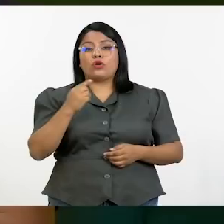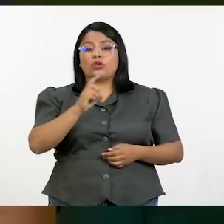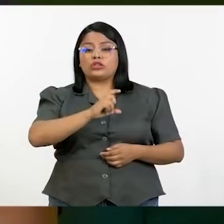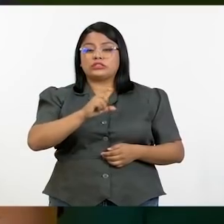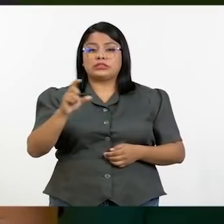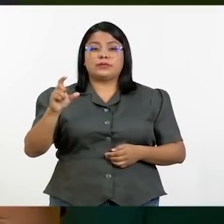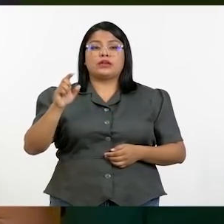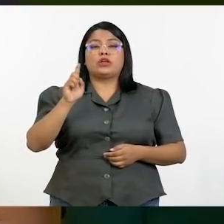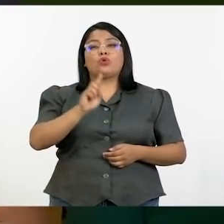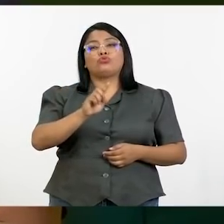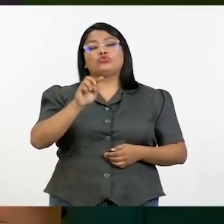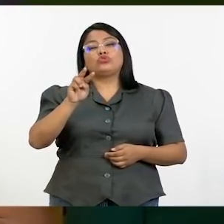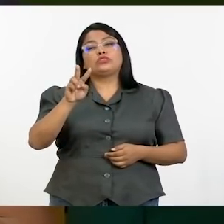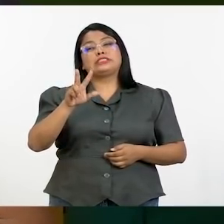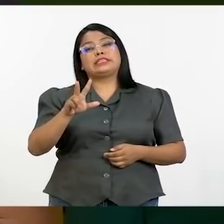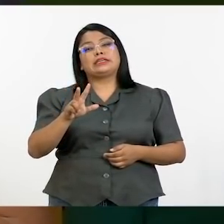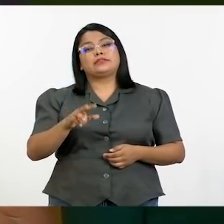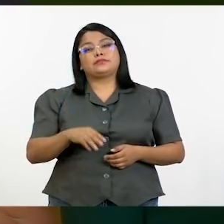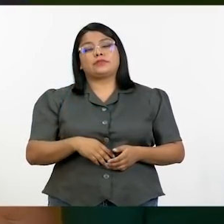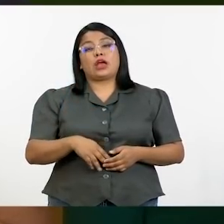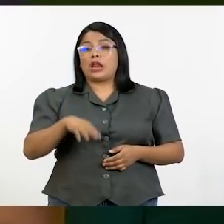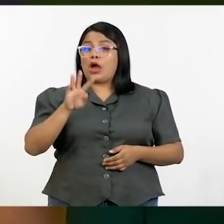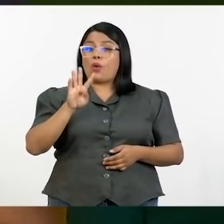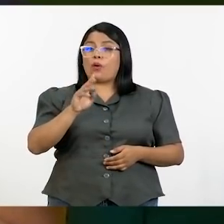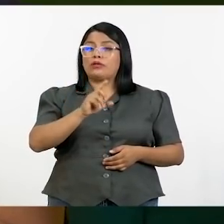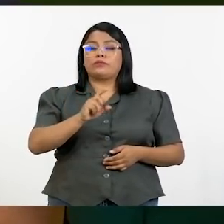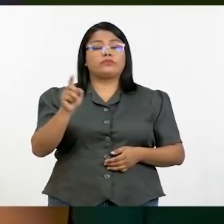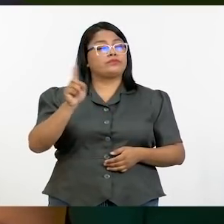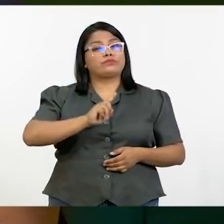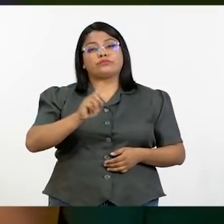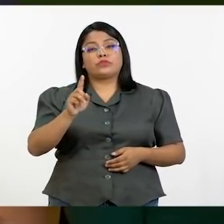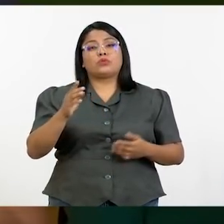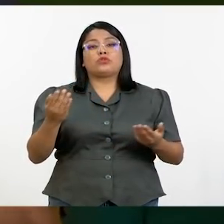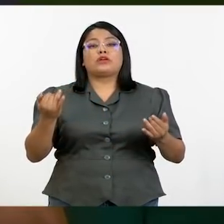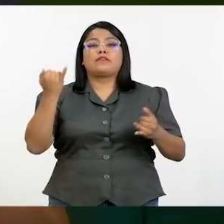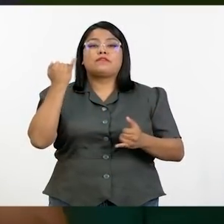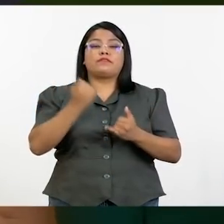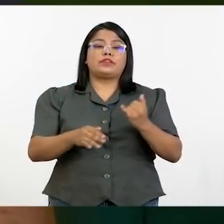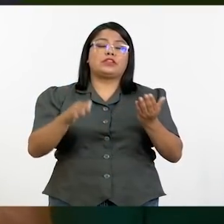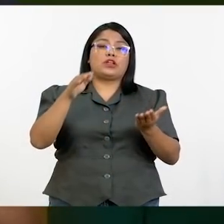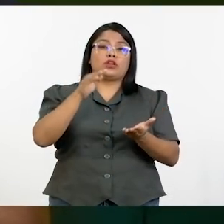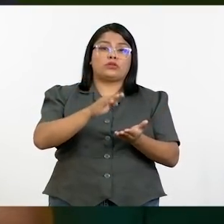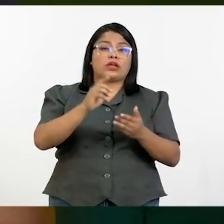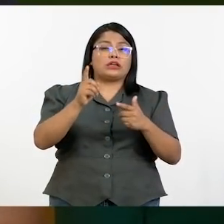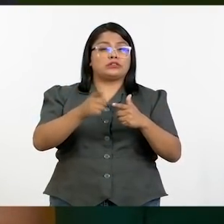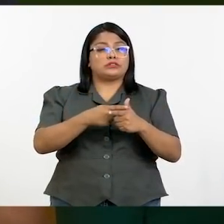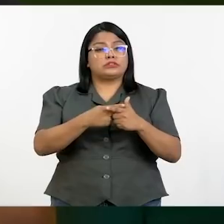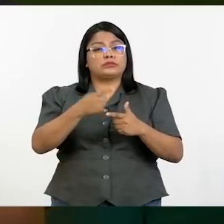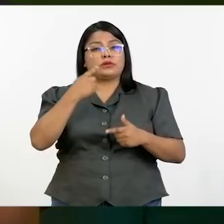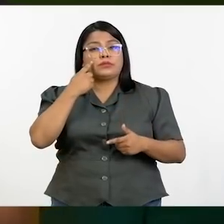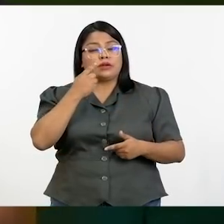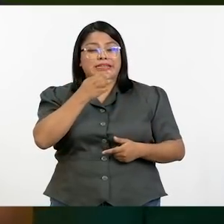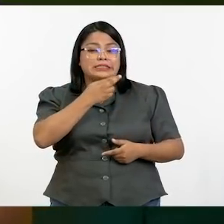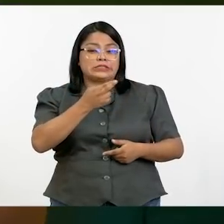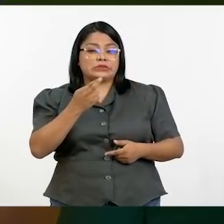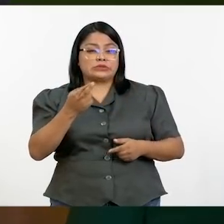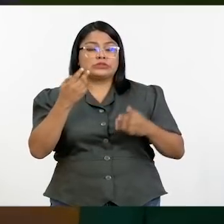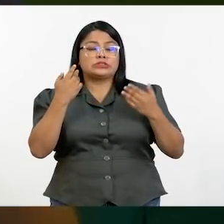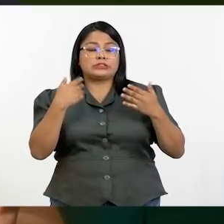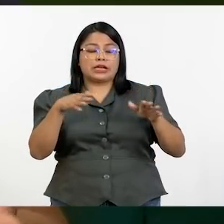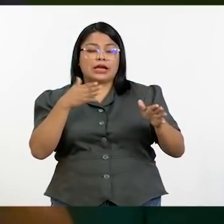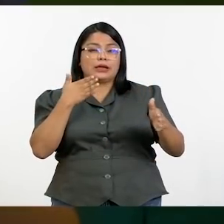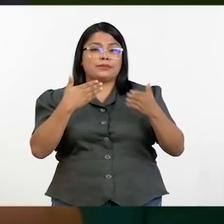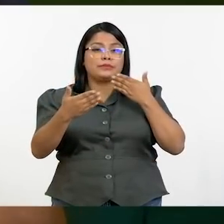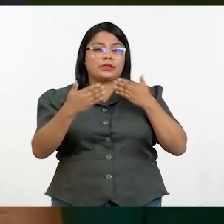en la semana 1, 2 y 3. En la semana 4 no, porque es el cierre de unidad. Ahí encontrará el recurso que